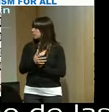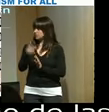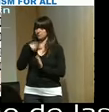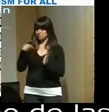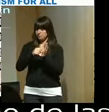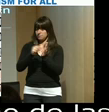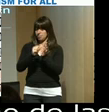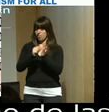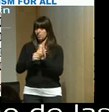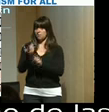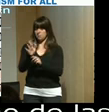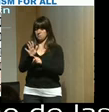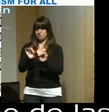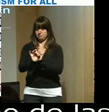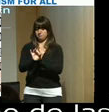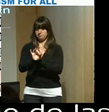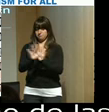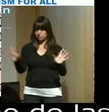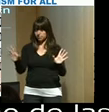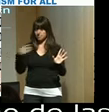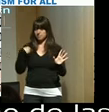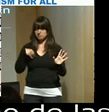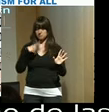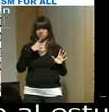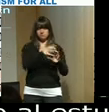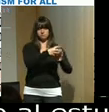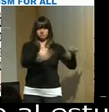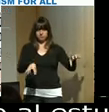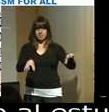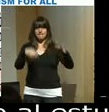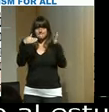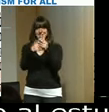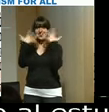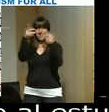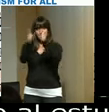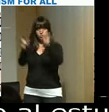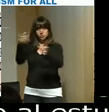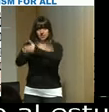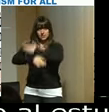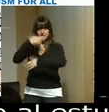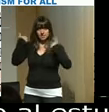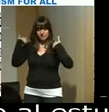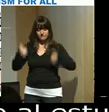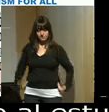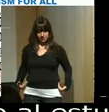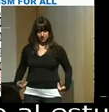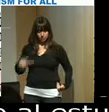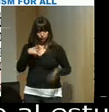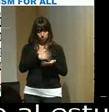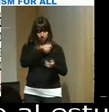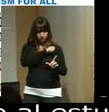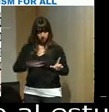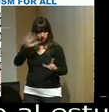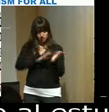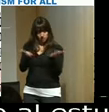reveladores. Bajo una muestra de 1.010 personas con discapacidad física que hicimos en España, casi de la mitad tenían un 75%